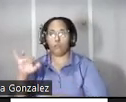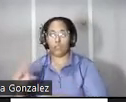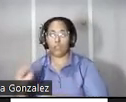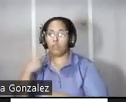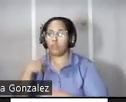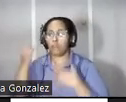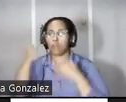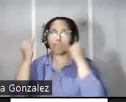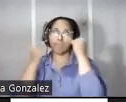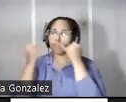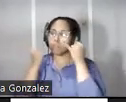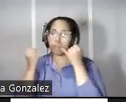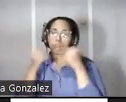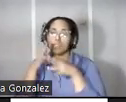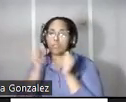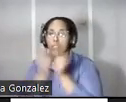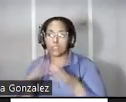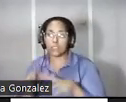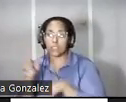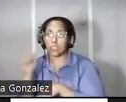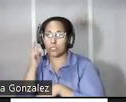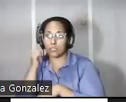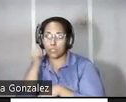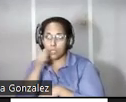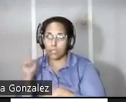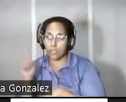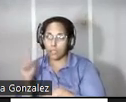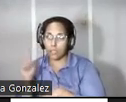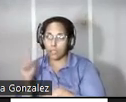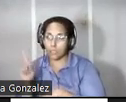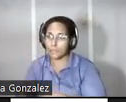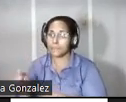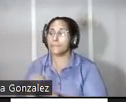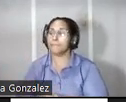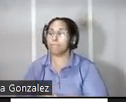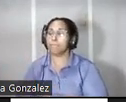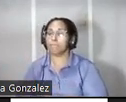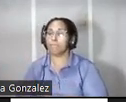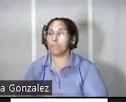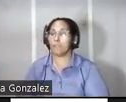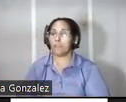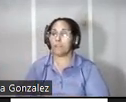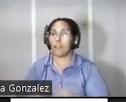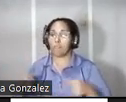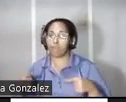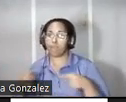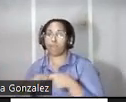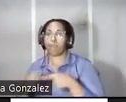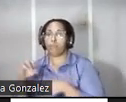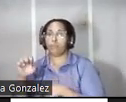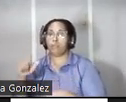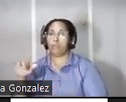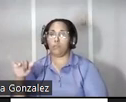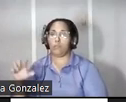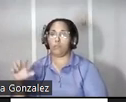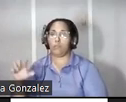sin ella y su forma de criarlos. Y otro aspecto que hay que señalar es que el arma cortante que utilizó Eloísa